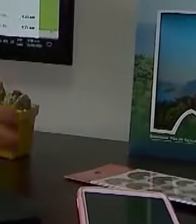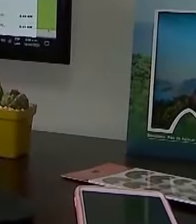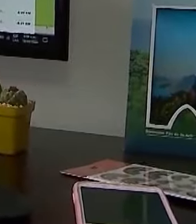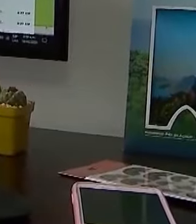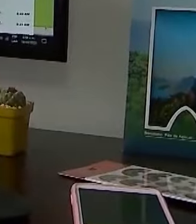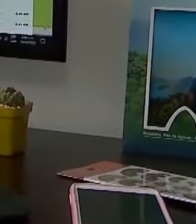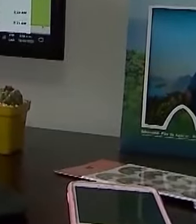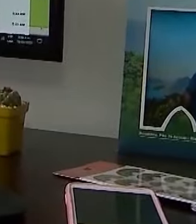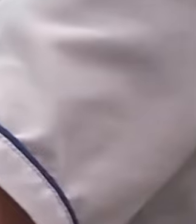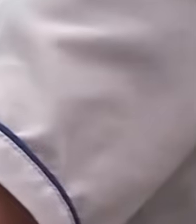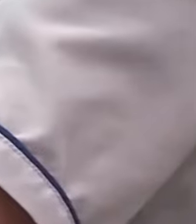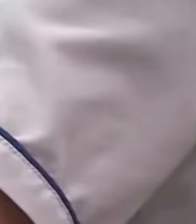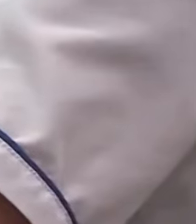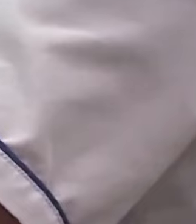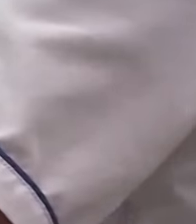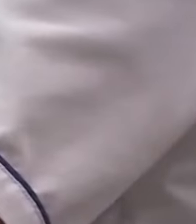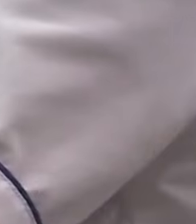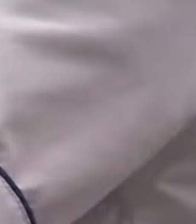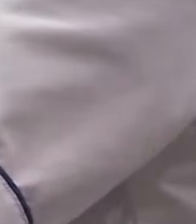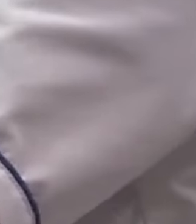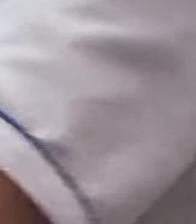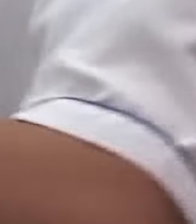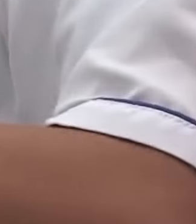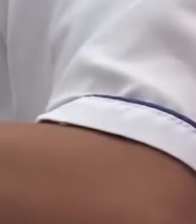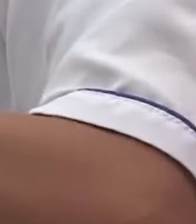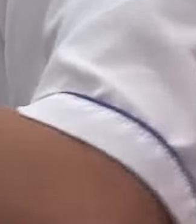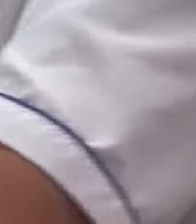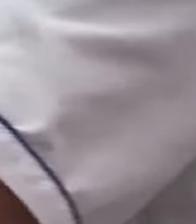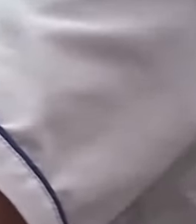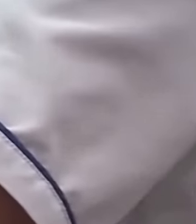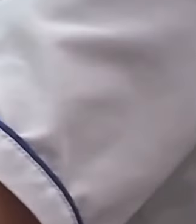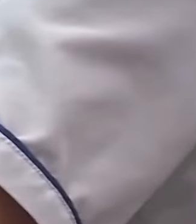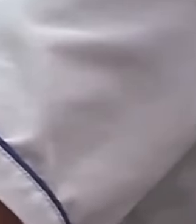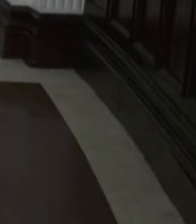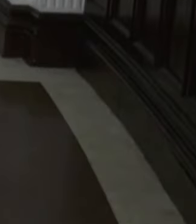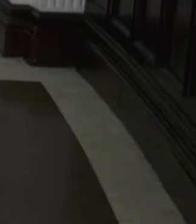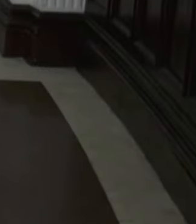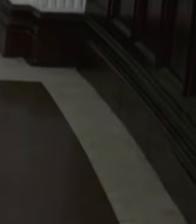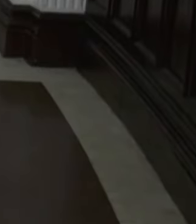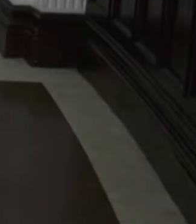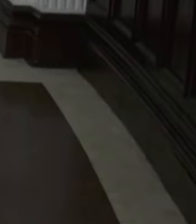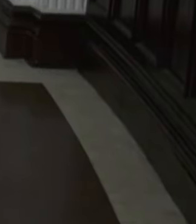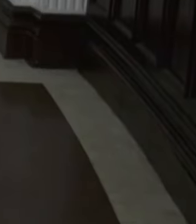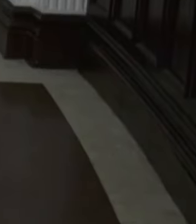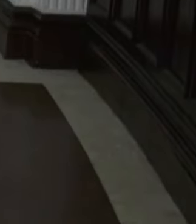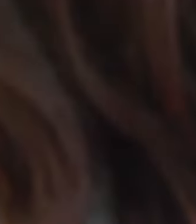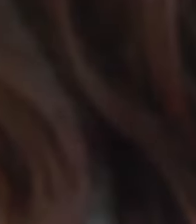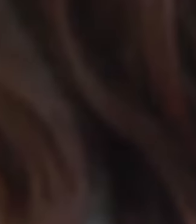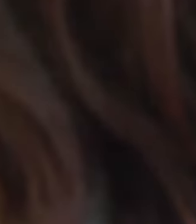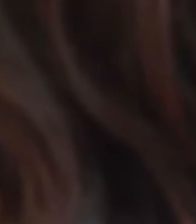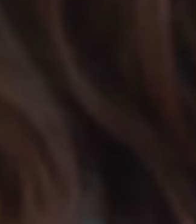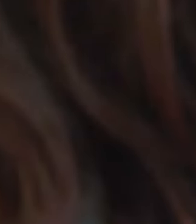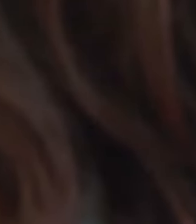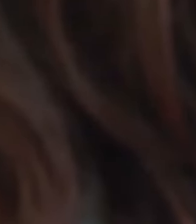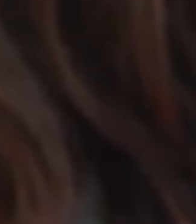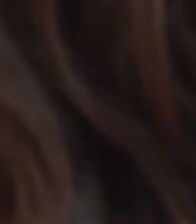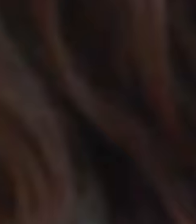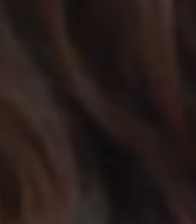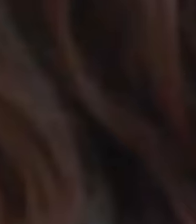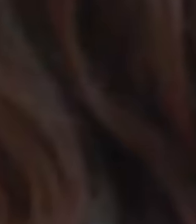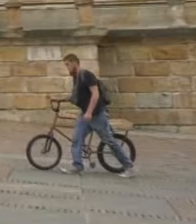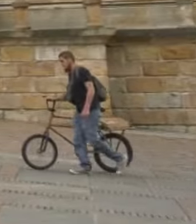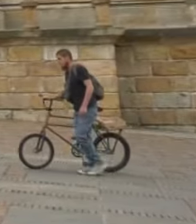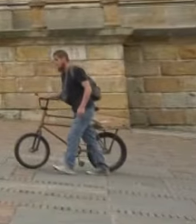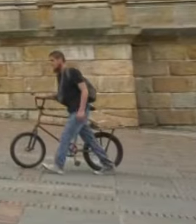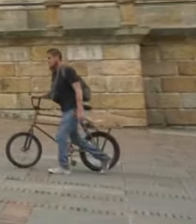del Trabajo, centrales obreras, organizaciones sindicales y mujeres trabajadoras, de la mano de congresistas y funcionarios públicos,